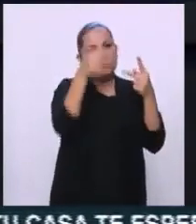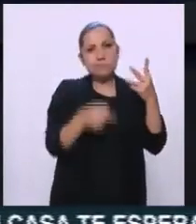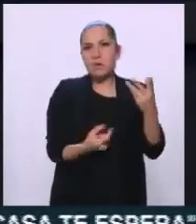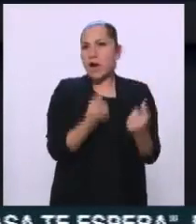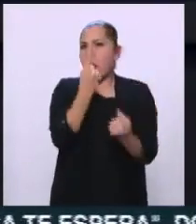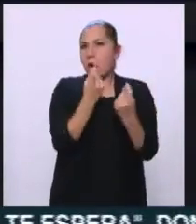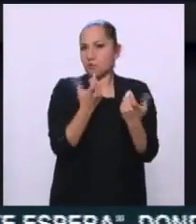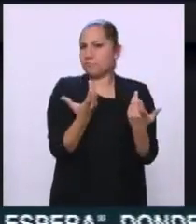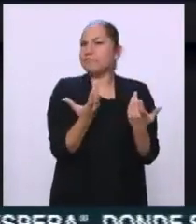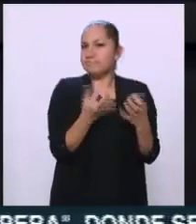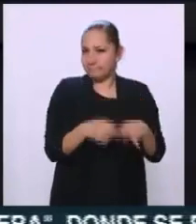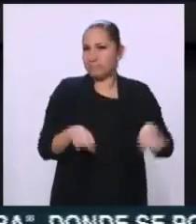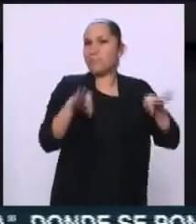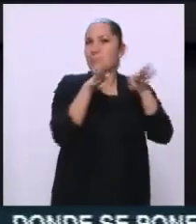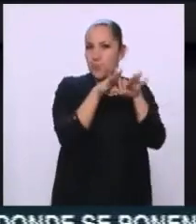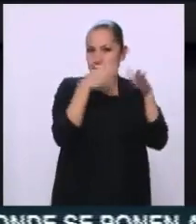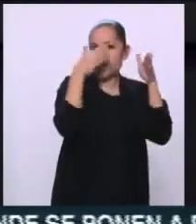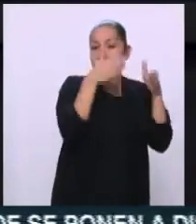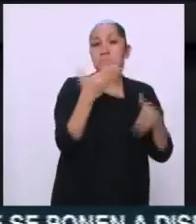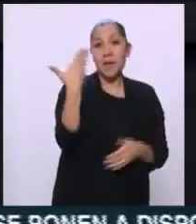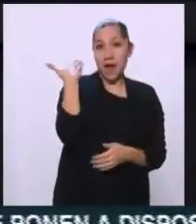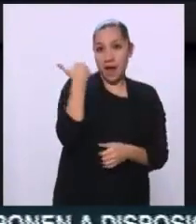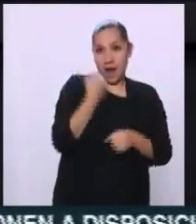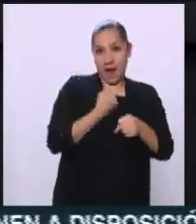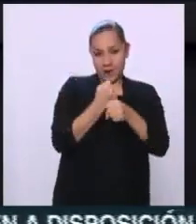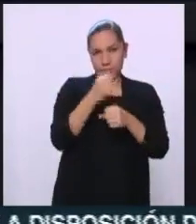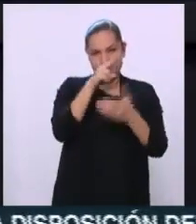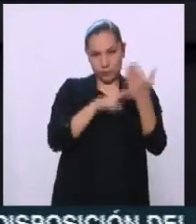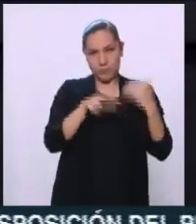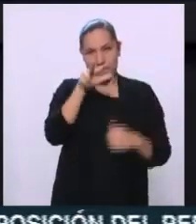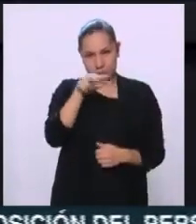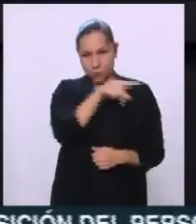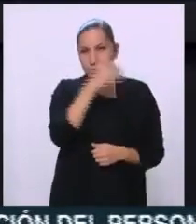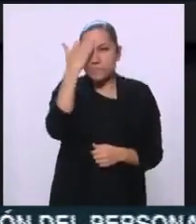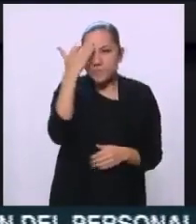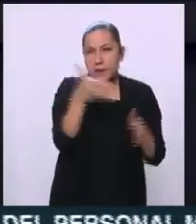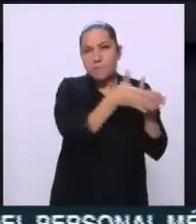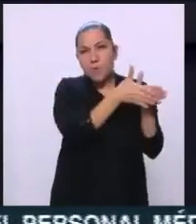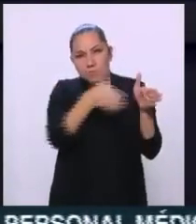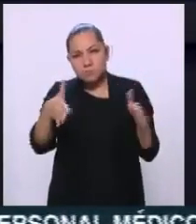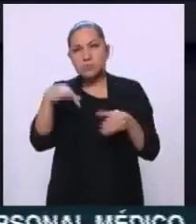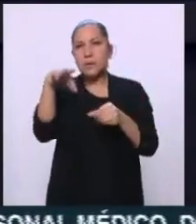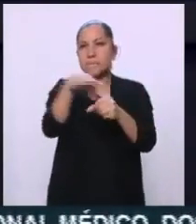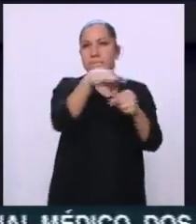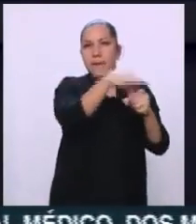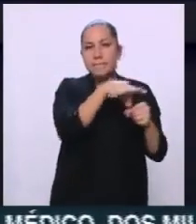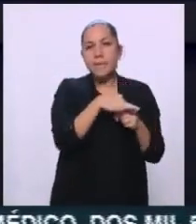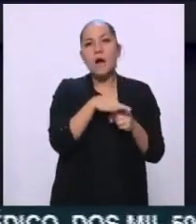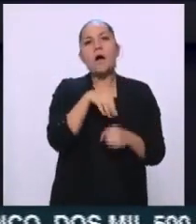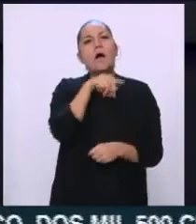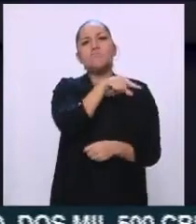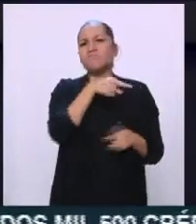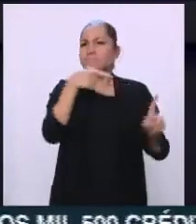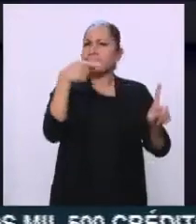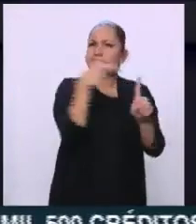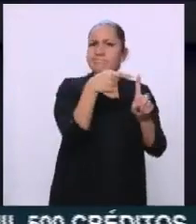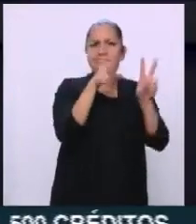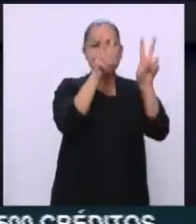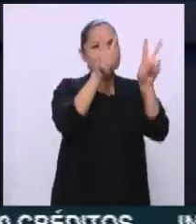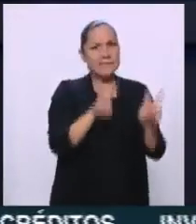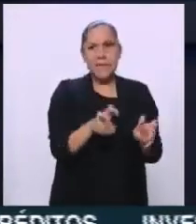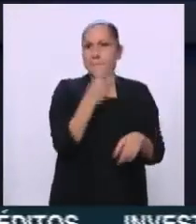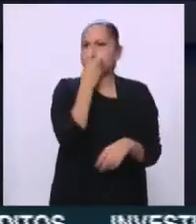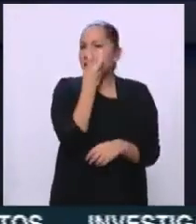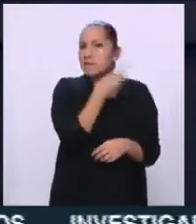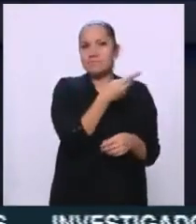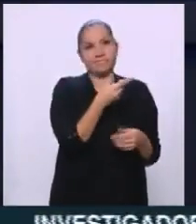de 2018, fue de un cambio, con una agenda y un programa pues que cambiaban completamente